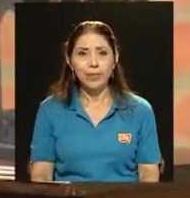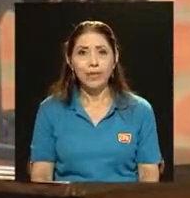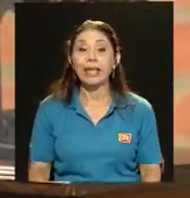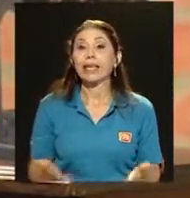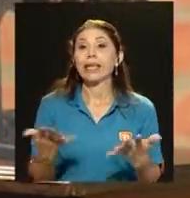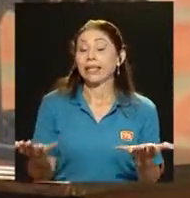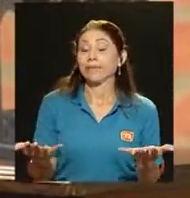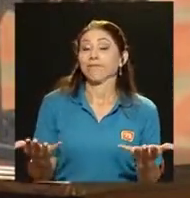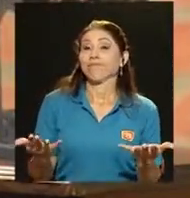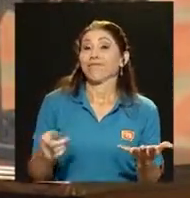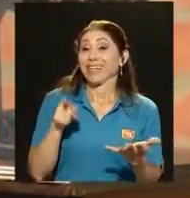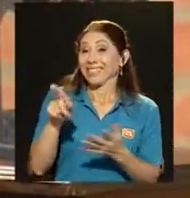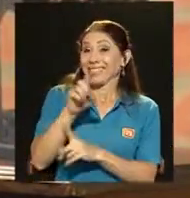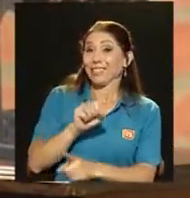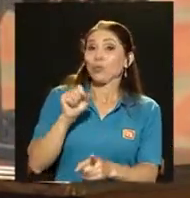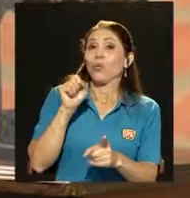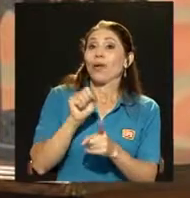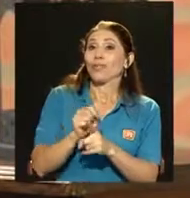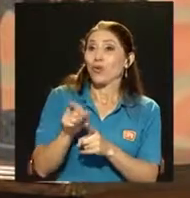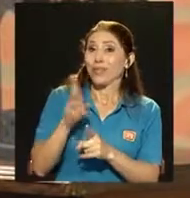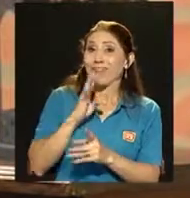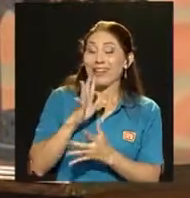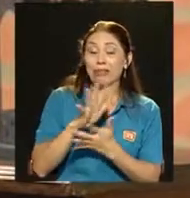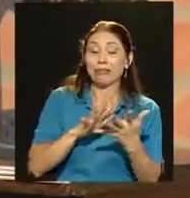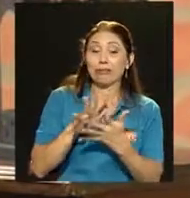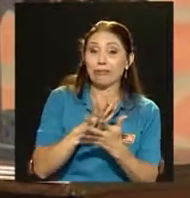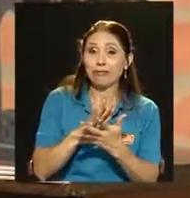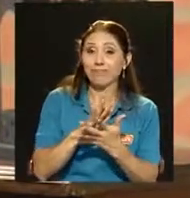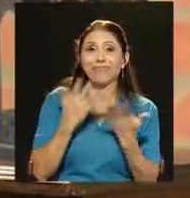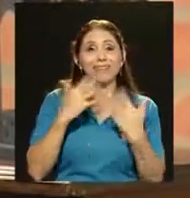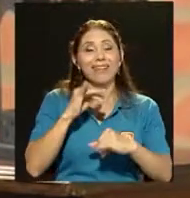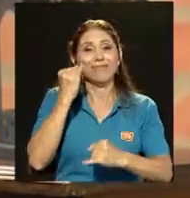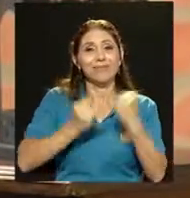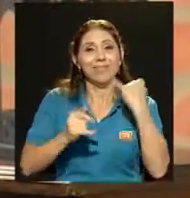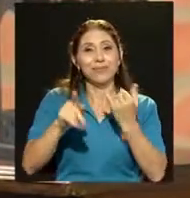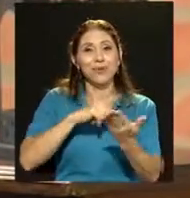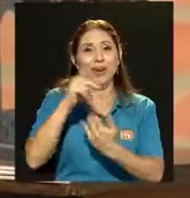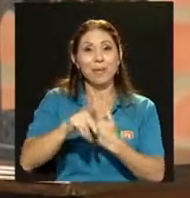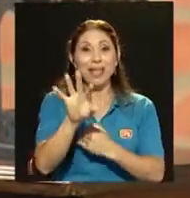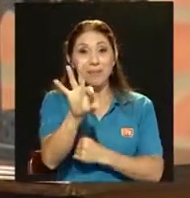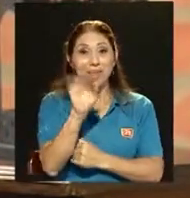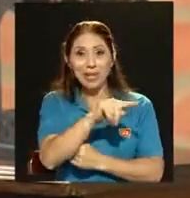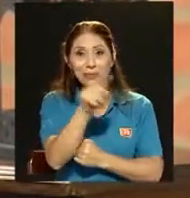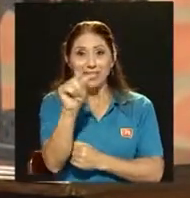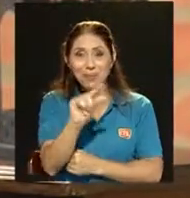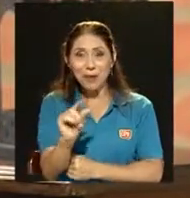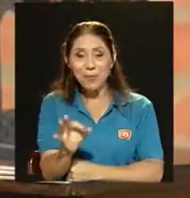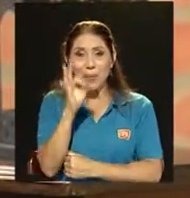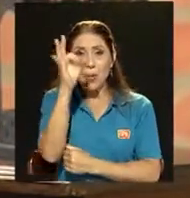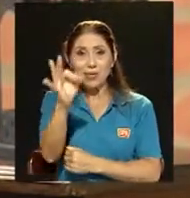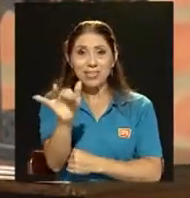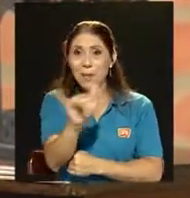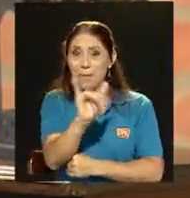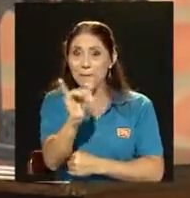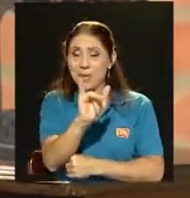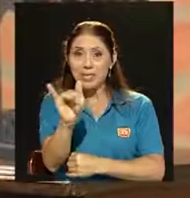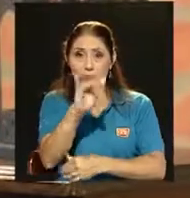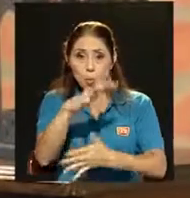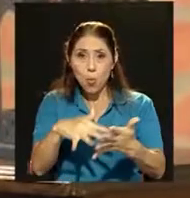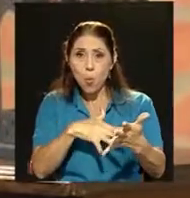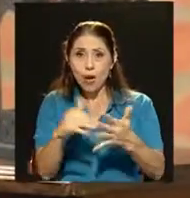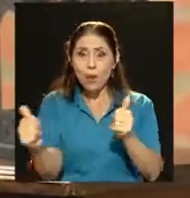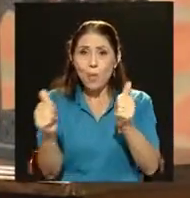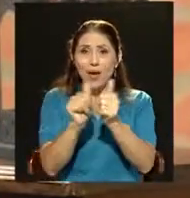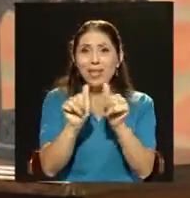es el punto donde dejamos este programa para invitar a las amigas y amigos a que la próxima semana, en los mismos tiempos y circunstancias, nos acompañen y quédense